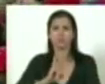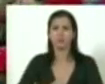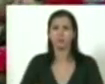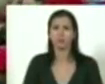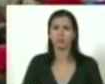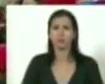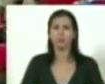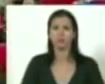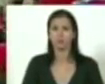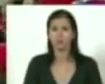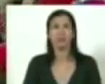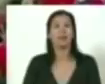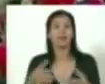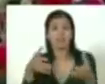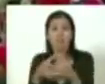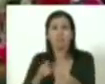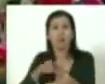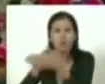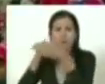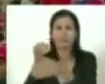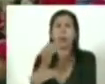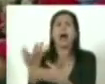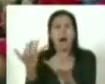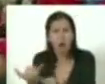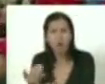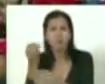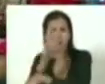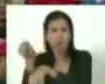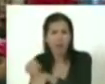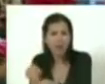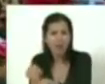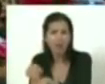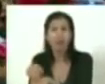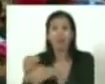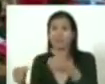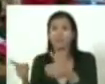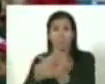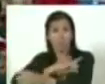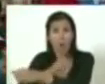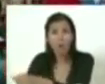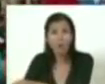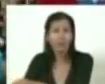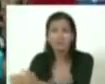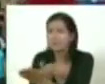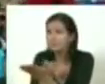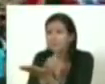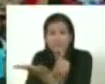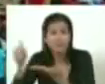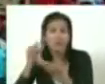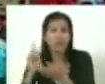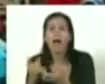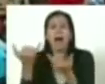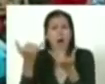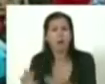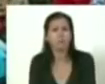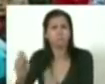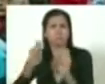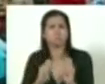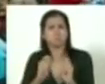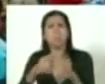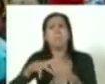esta asamblea, mejor dicho, la asamblea es un poder sagrado, la encarna la